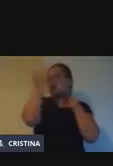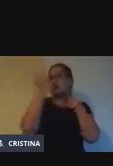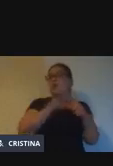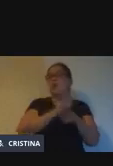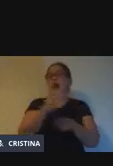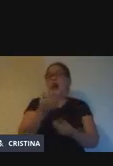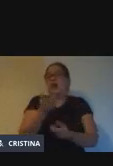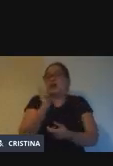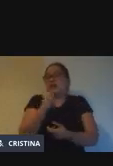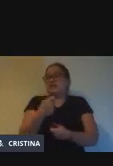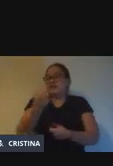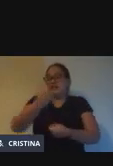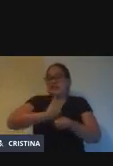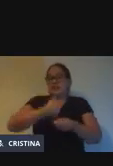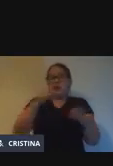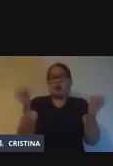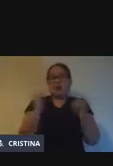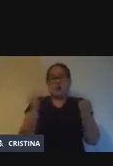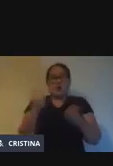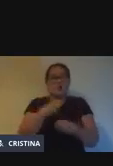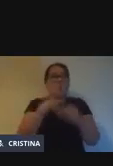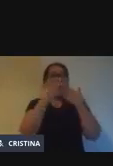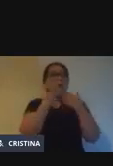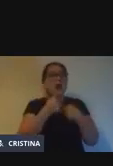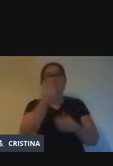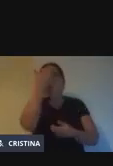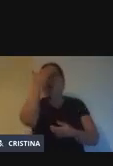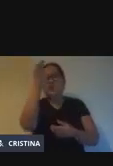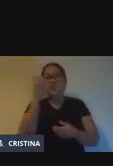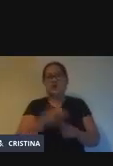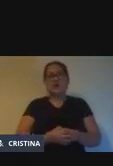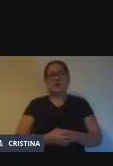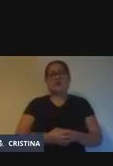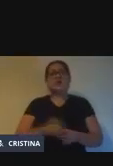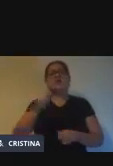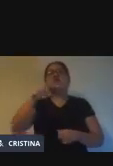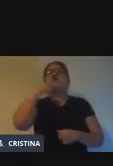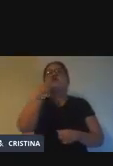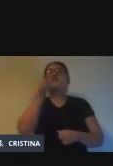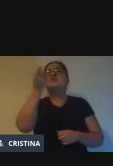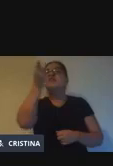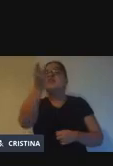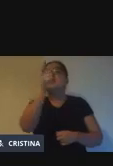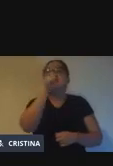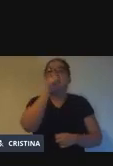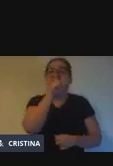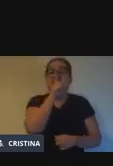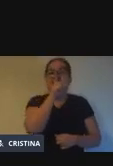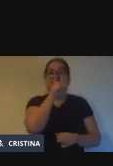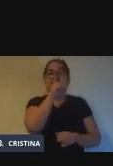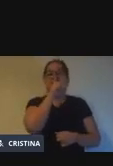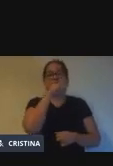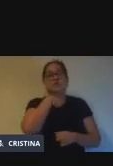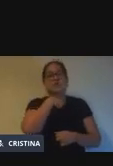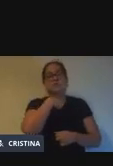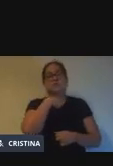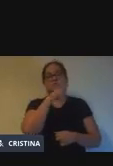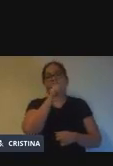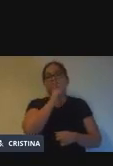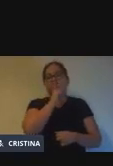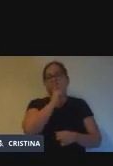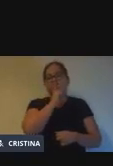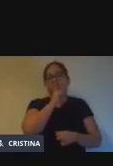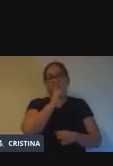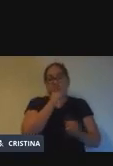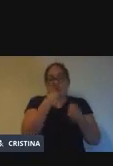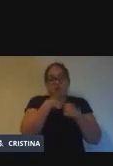Tampoco los reconocemos. ¿Qué quiero decir con esto? Yo quisiera decirle que se calle, ¿no? Pero entonces no lo digo. Es un